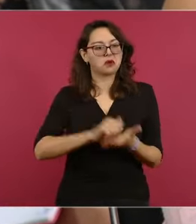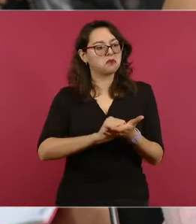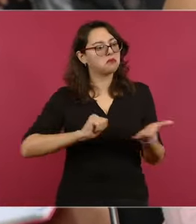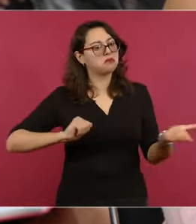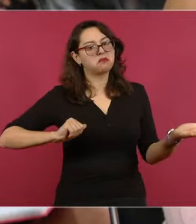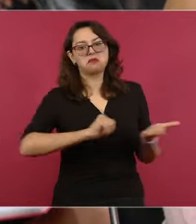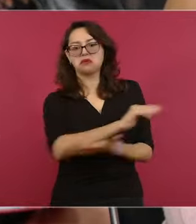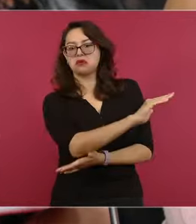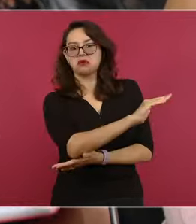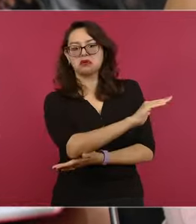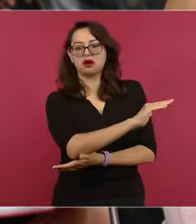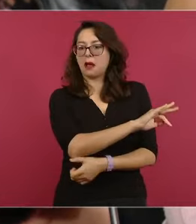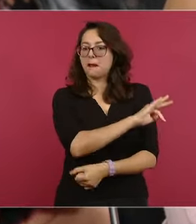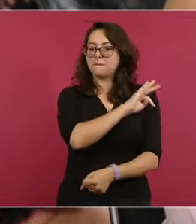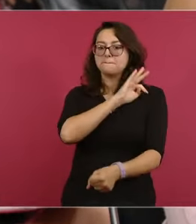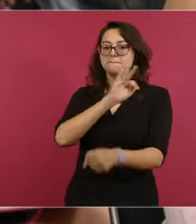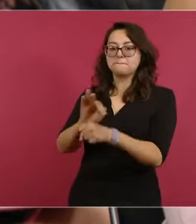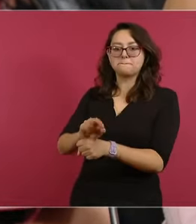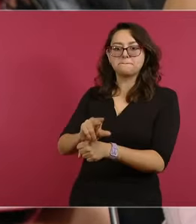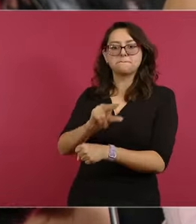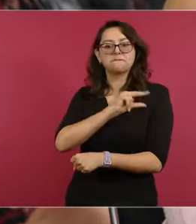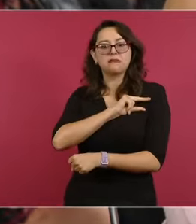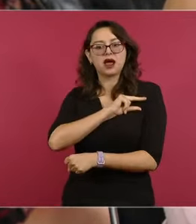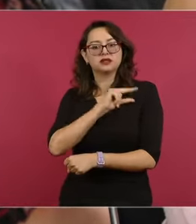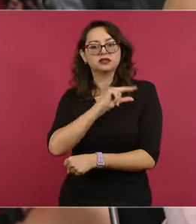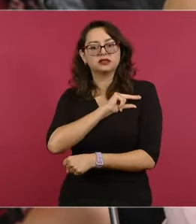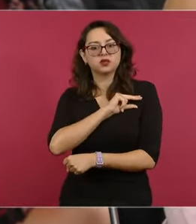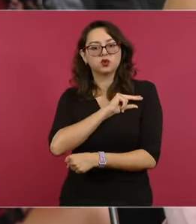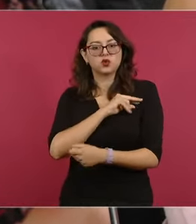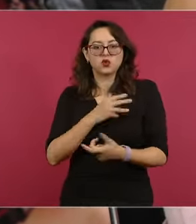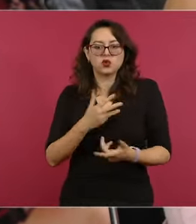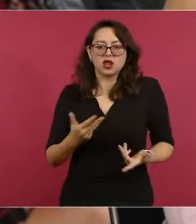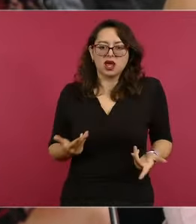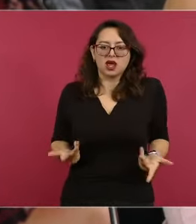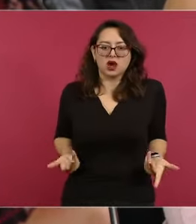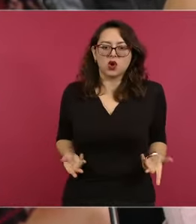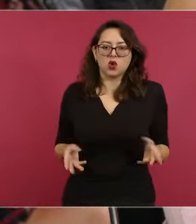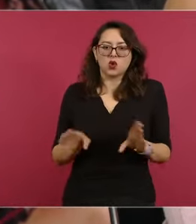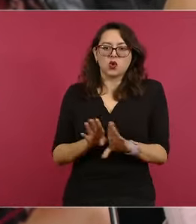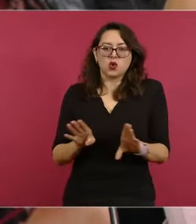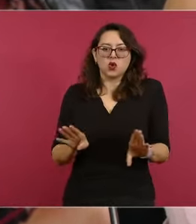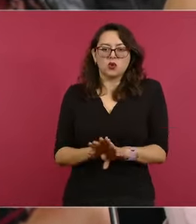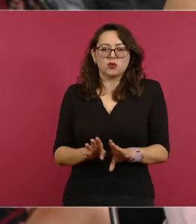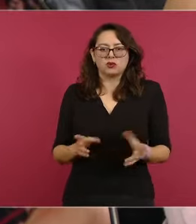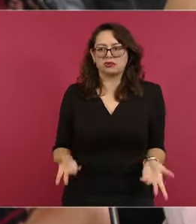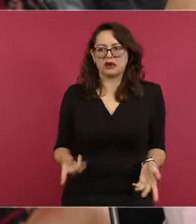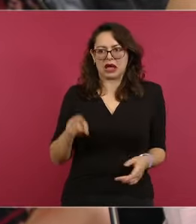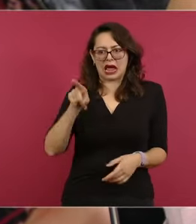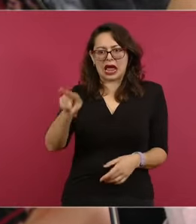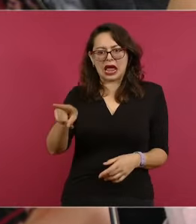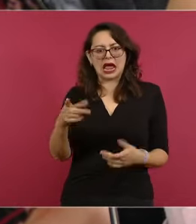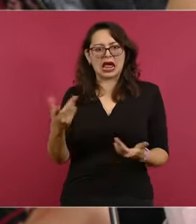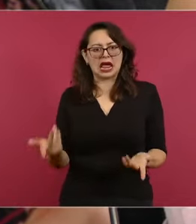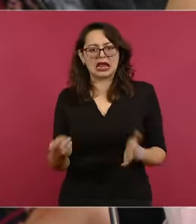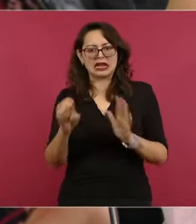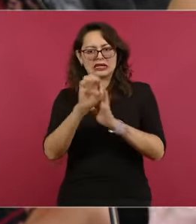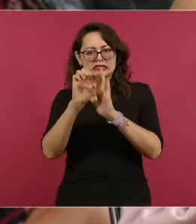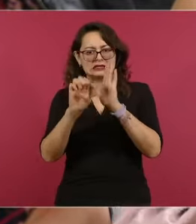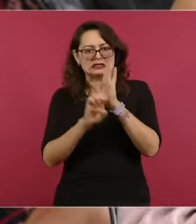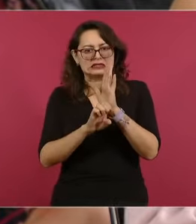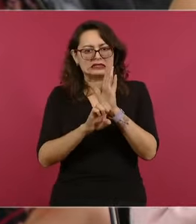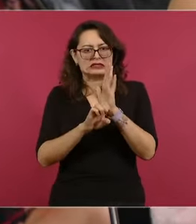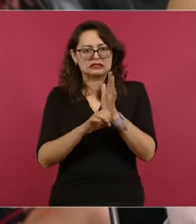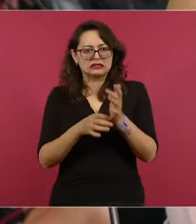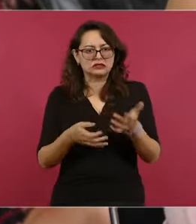de un particular con una escritura pública de una pequeña propiedad, que por cierto la escritura ni siquiera es de Jalisco, es